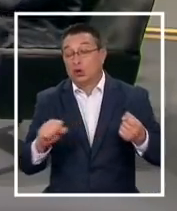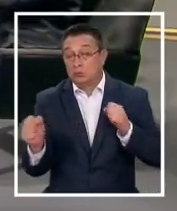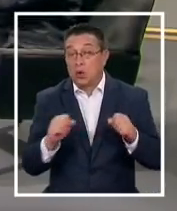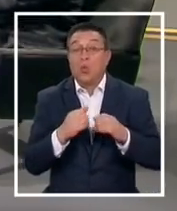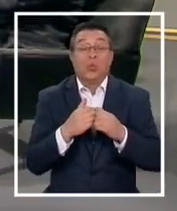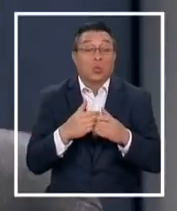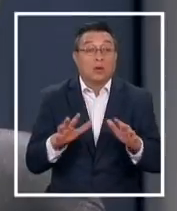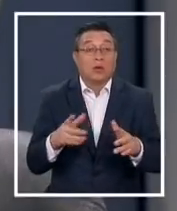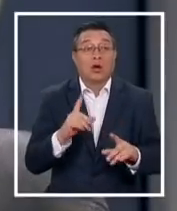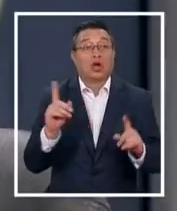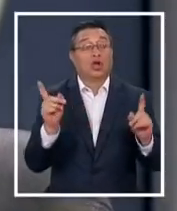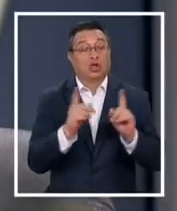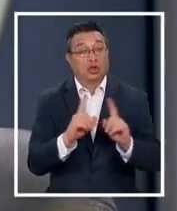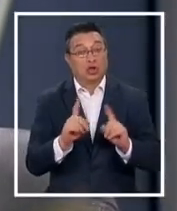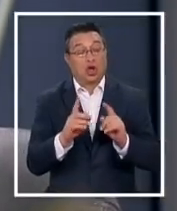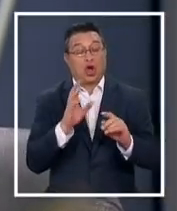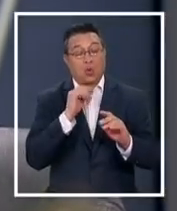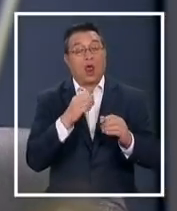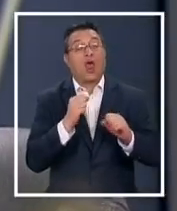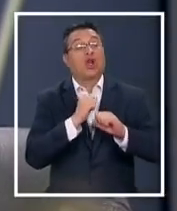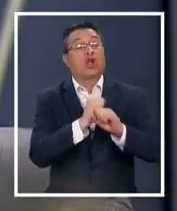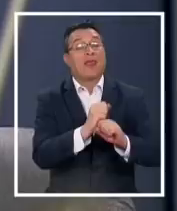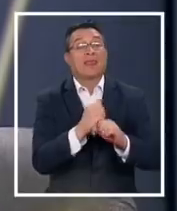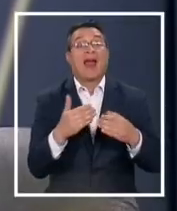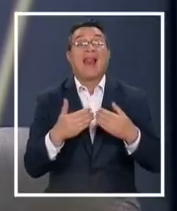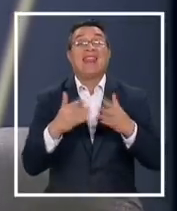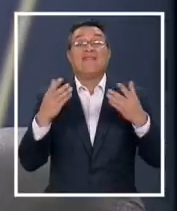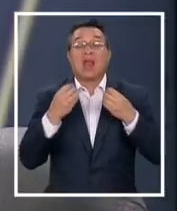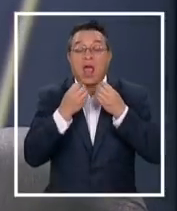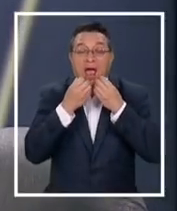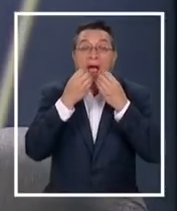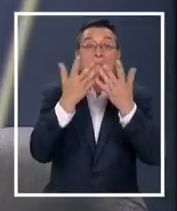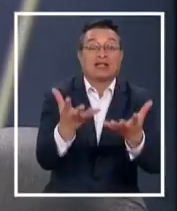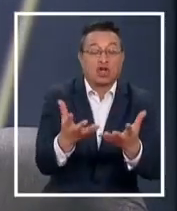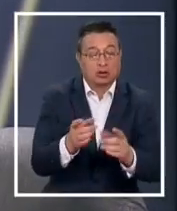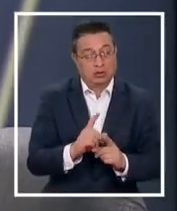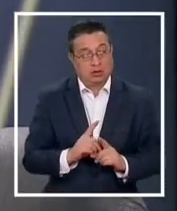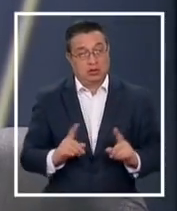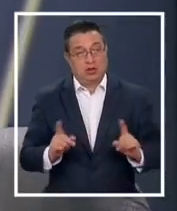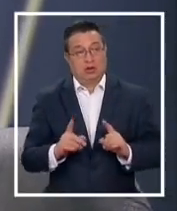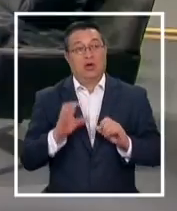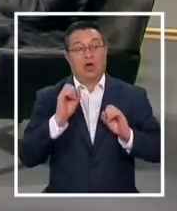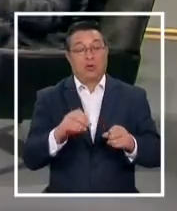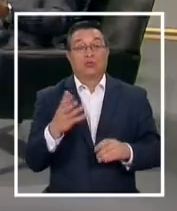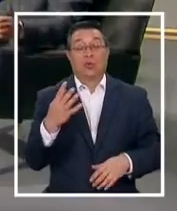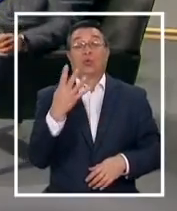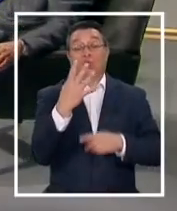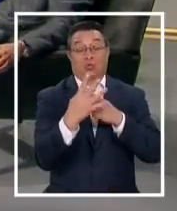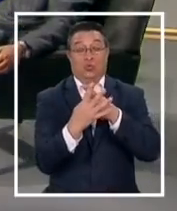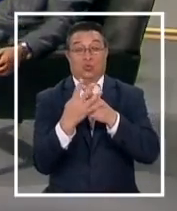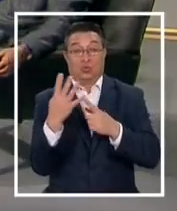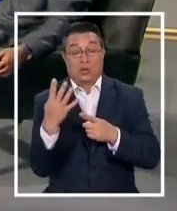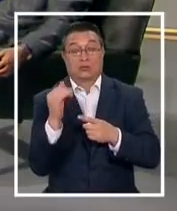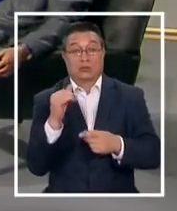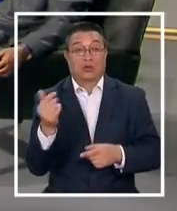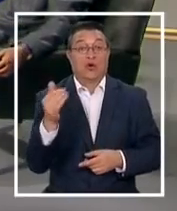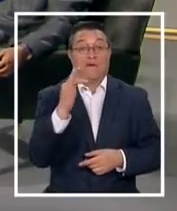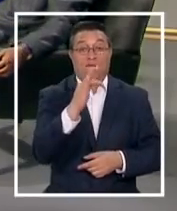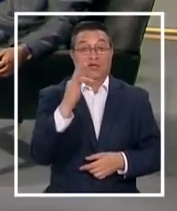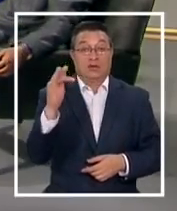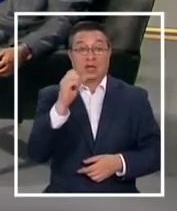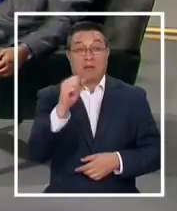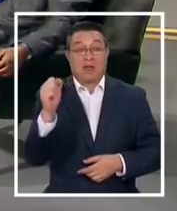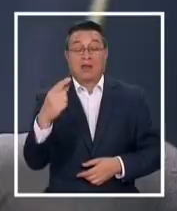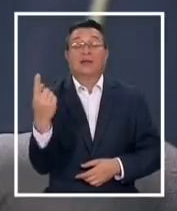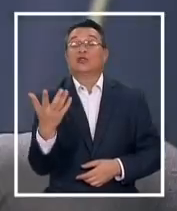llama, no es atentar contra la libertad de expresión. Distinto es que... Aunque sea de los cuatro ramas del ejército, sí, de las Fuerzas Armadas, sí, todo... Porque ¿sabes